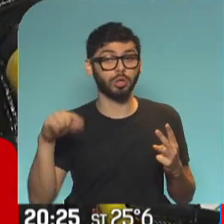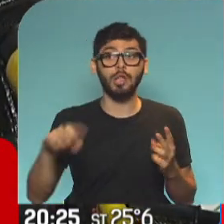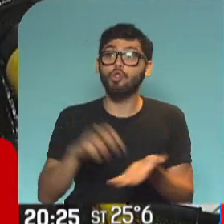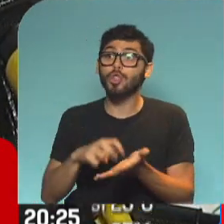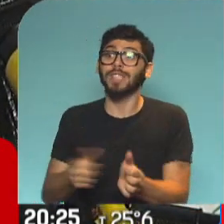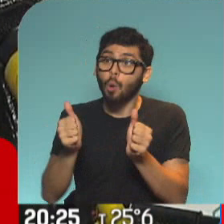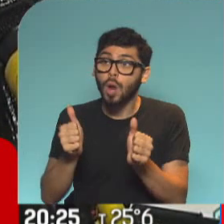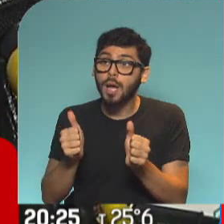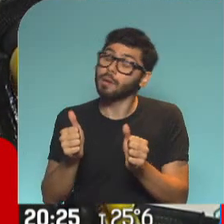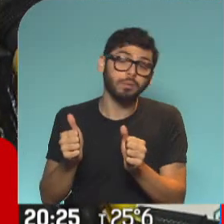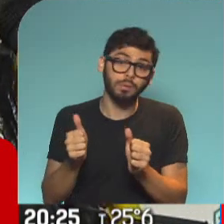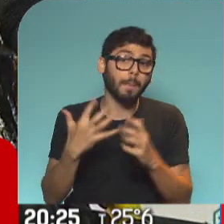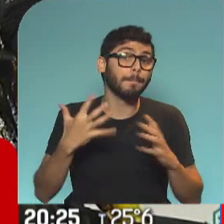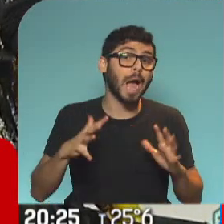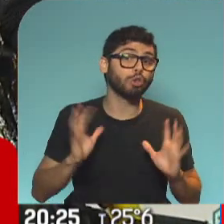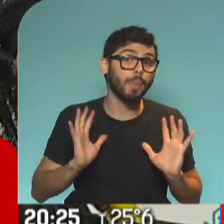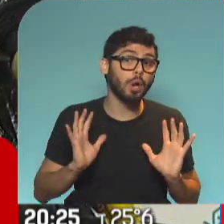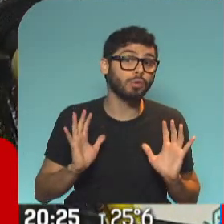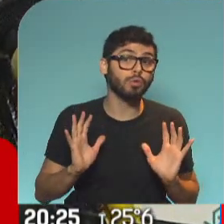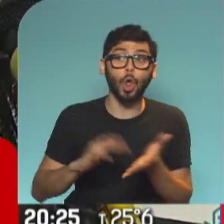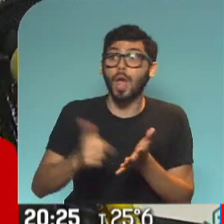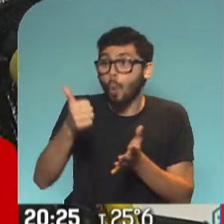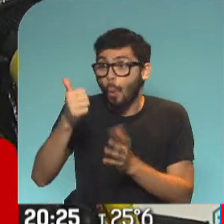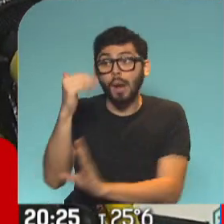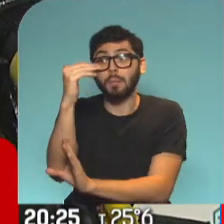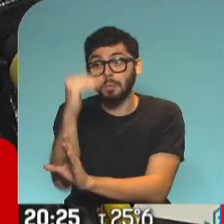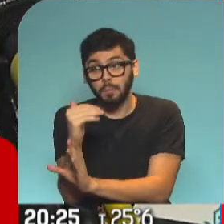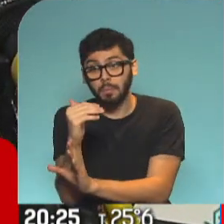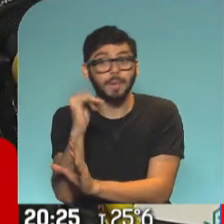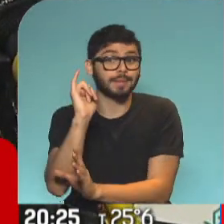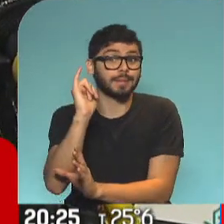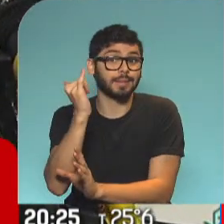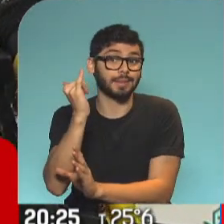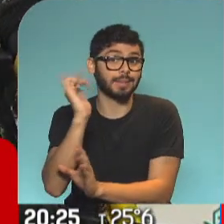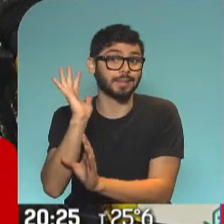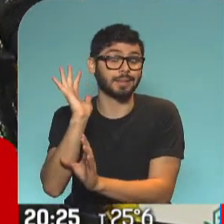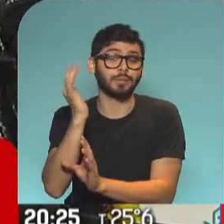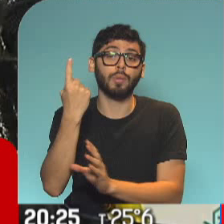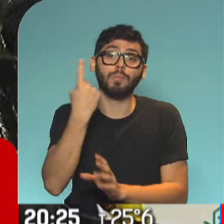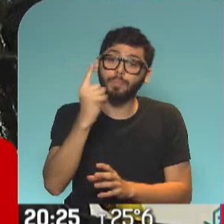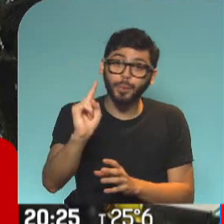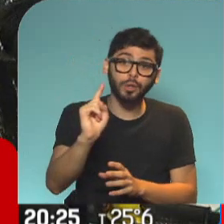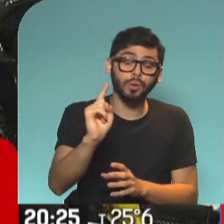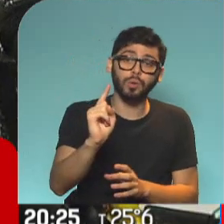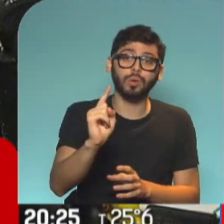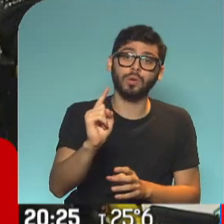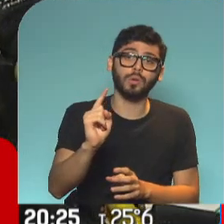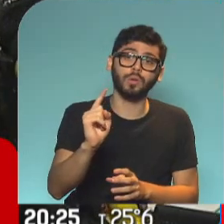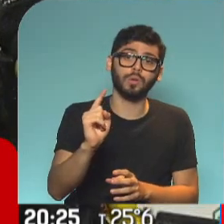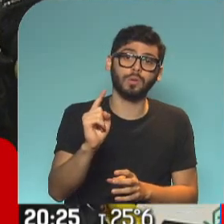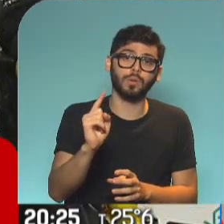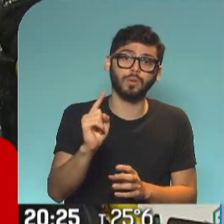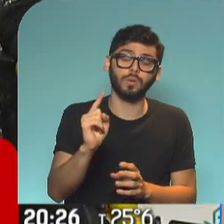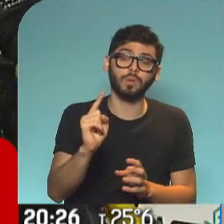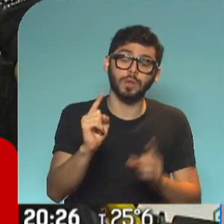digo yo. ¿Sí? Es una buena noticia porque se redujo ese tipo de acciones delictivas, pero además, y por